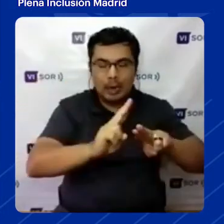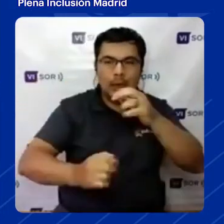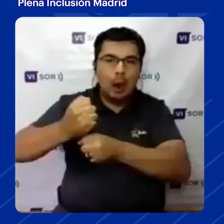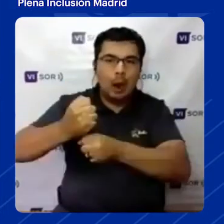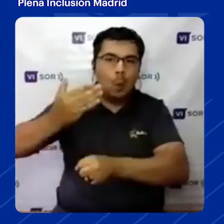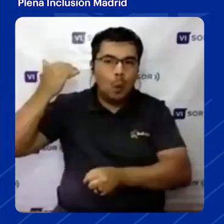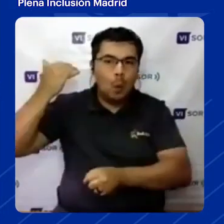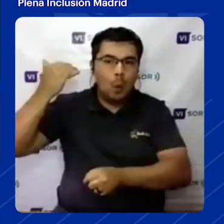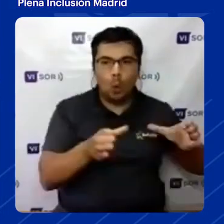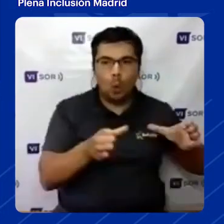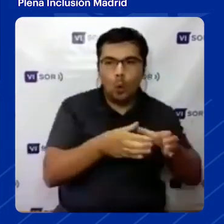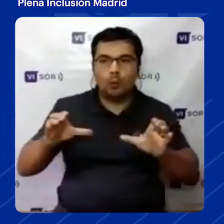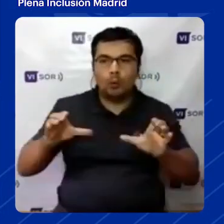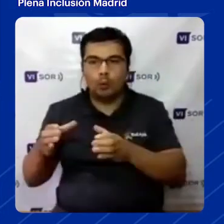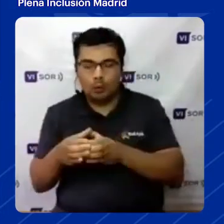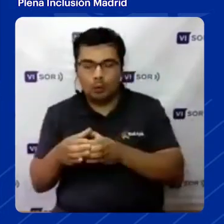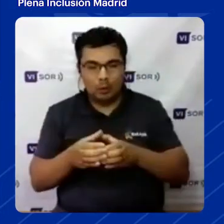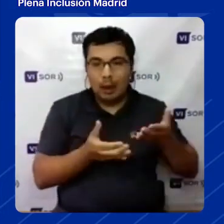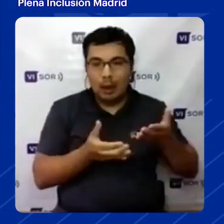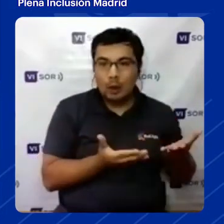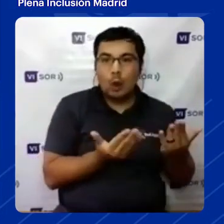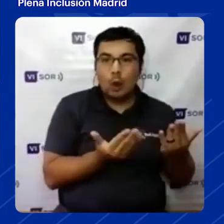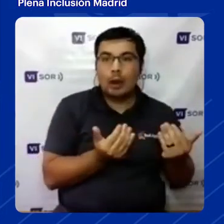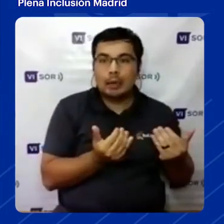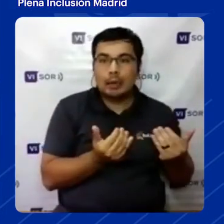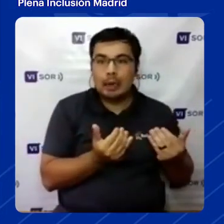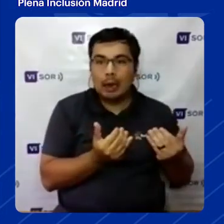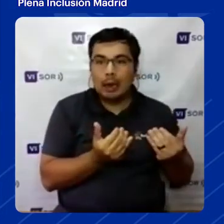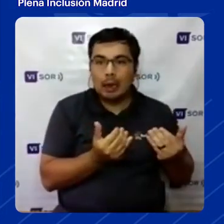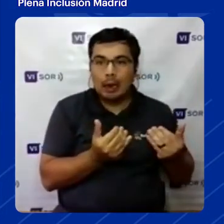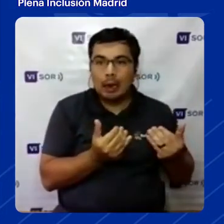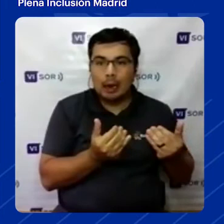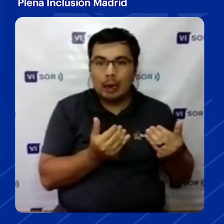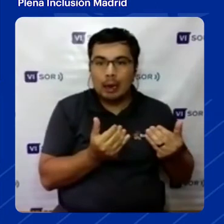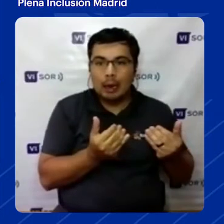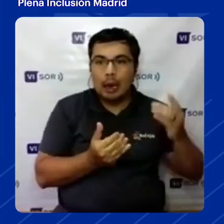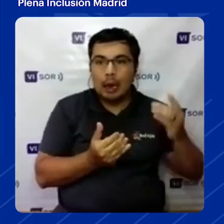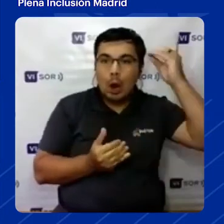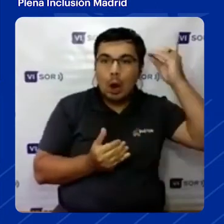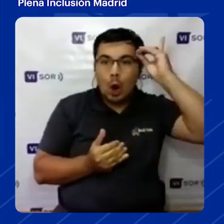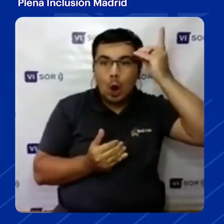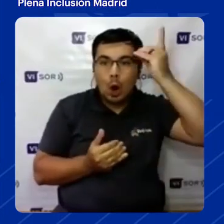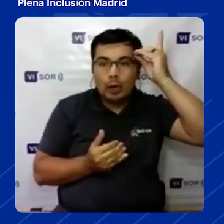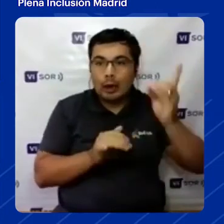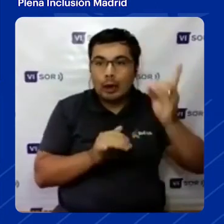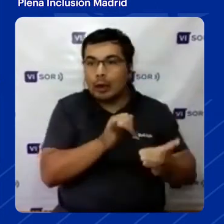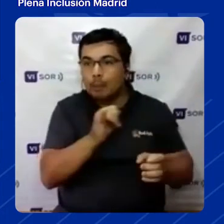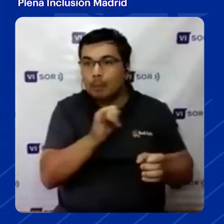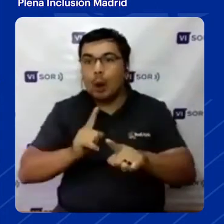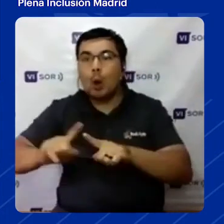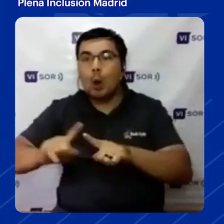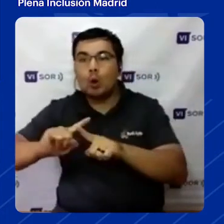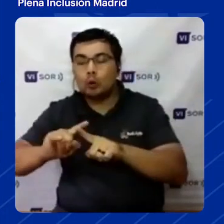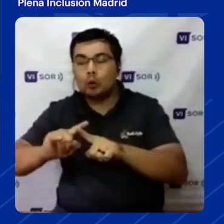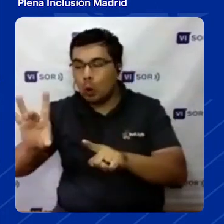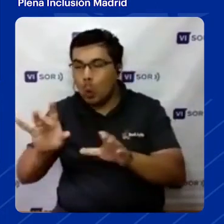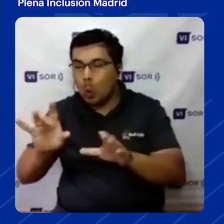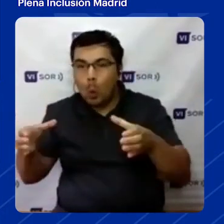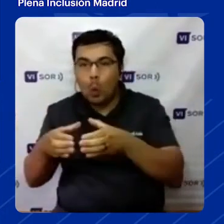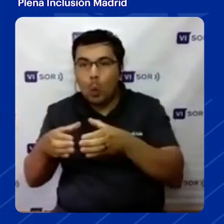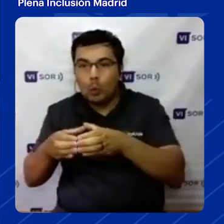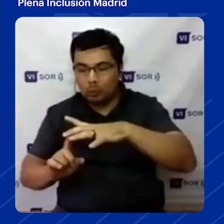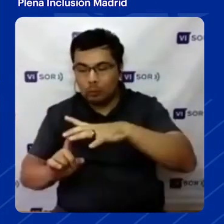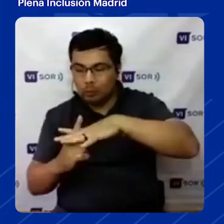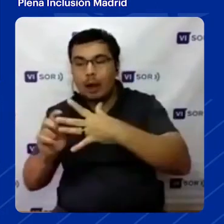de accesibilidad cognitiva, y de ahí, en el año 2016, se desgajó en un grupo relativo a lectura